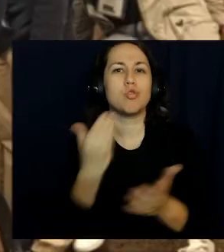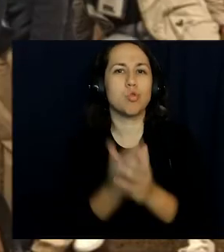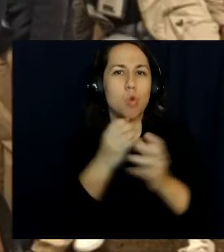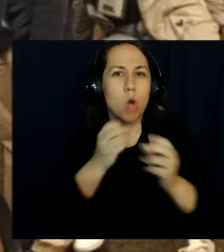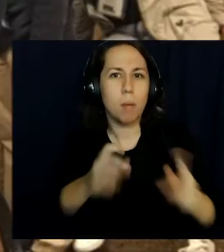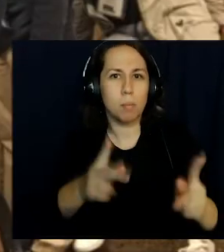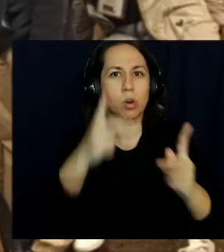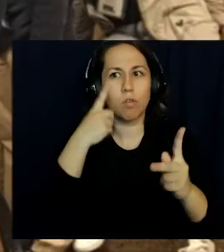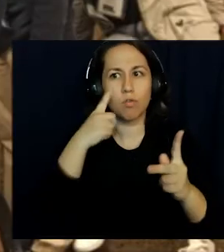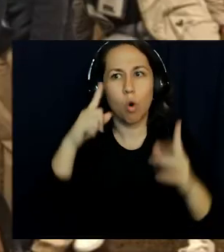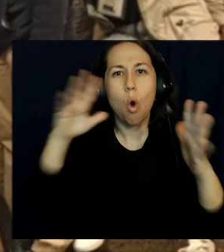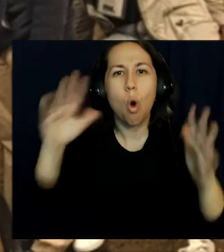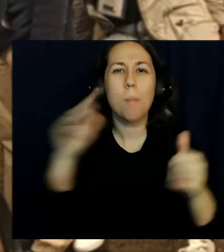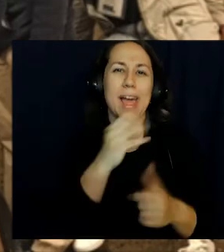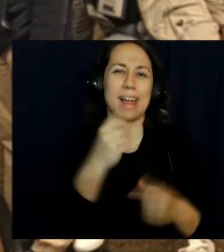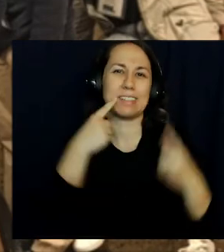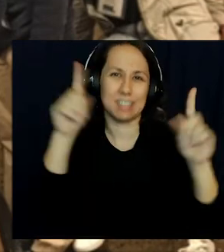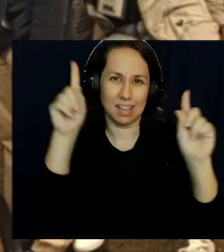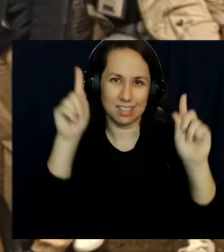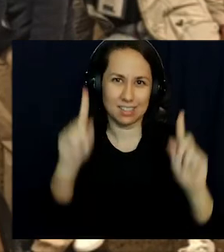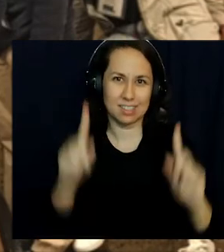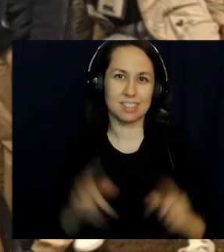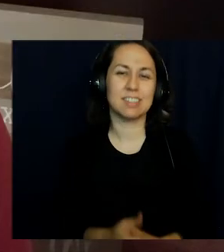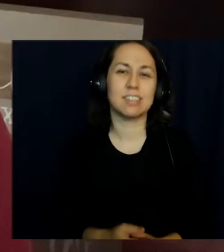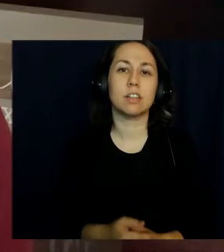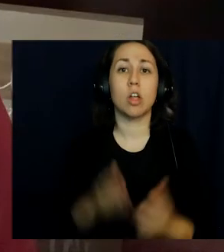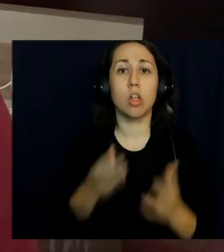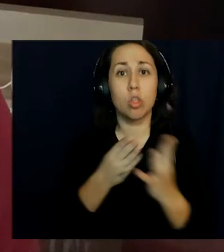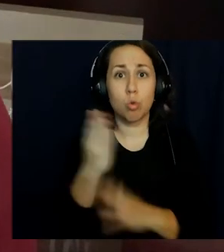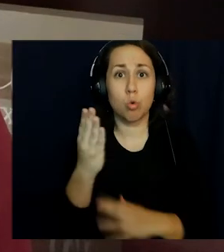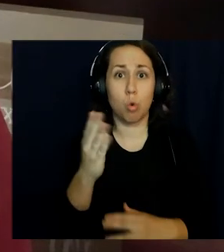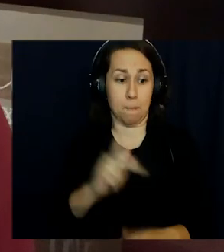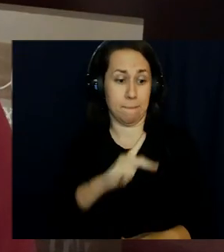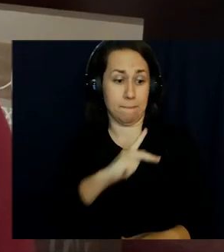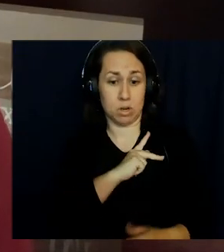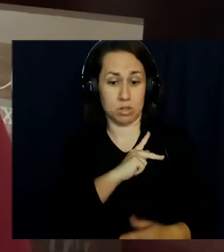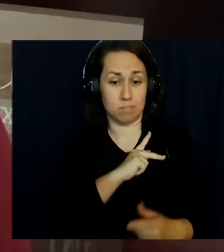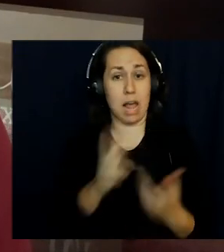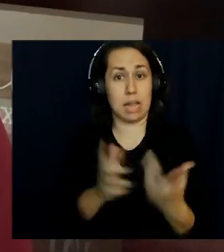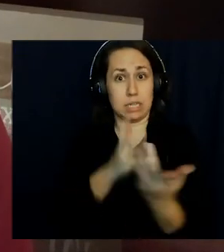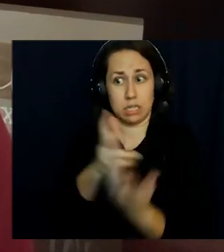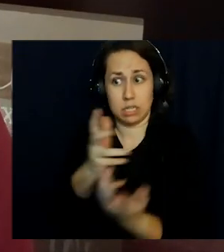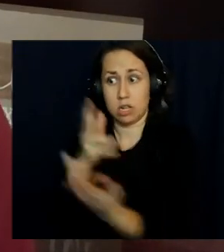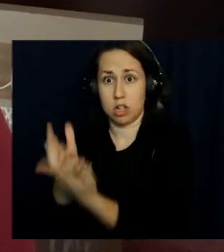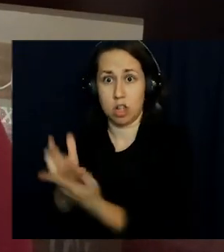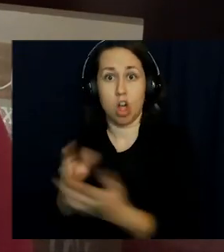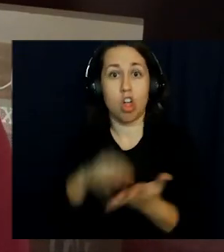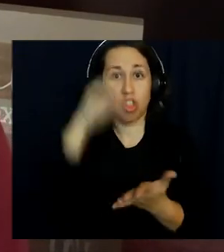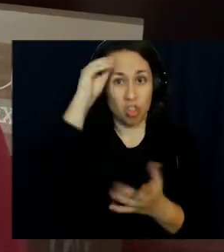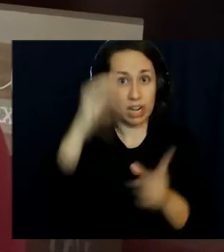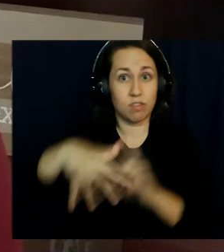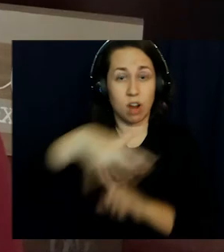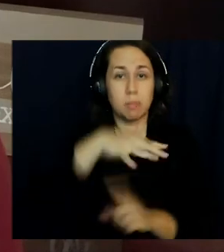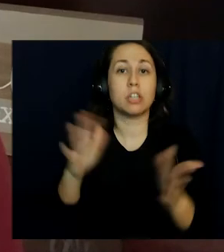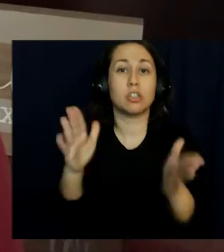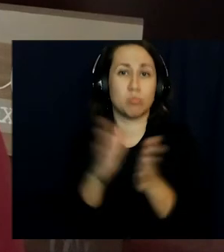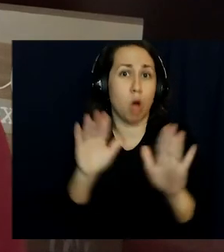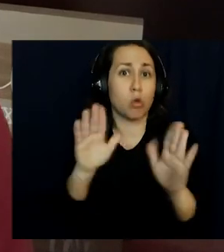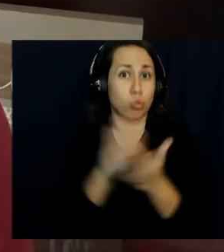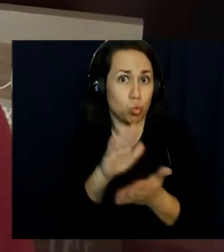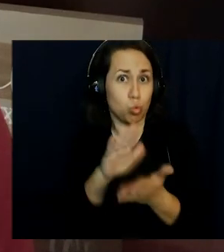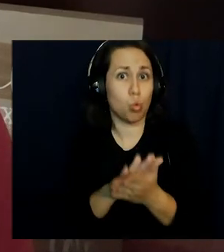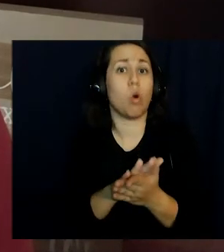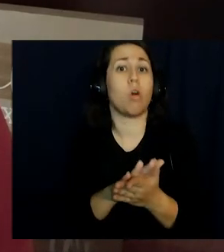Con una experiencia de aprendizaje personalizada en un contexto de escuela pequeña y mediante nuestros apoyos de intervención de